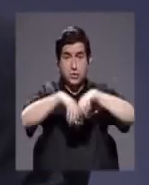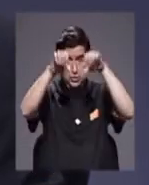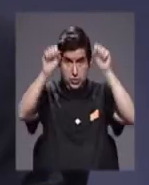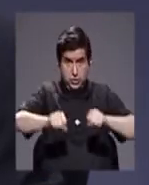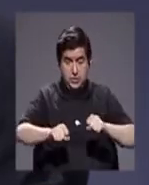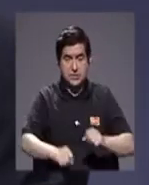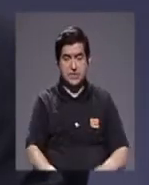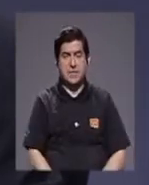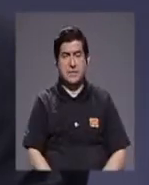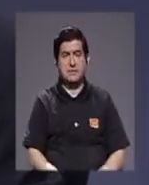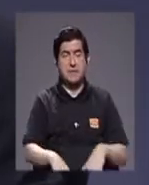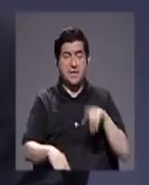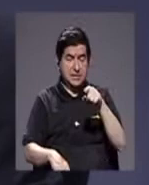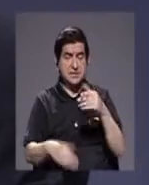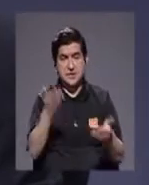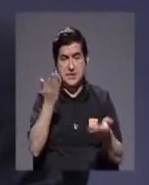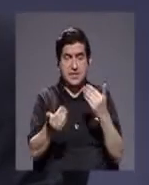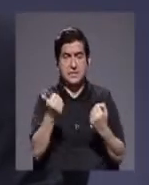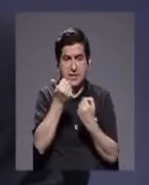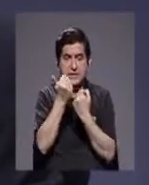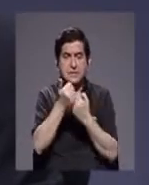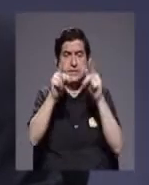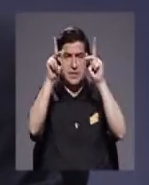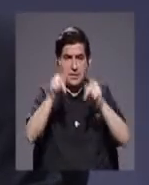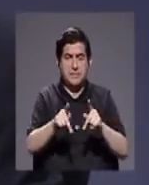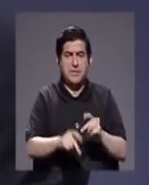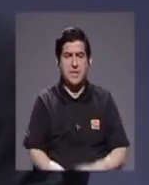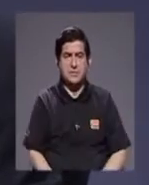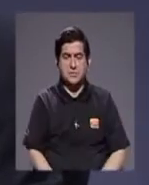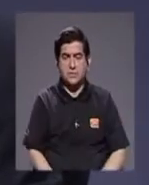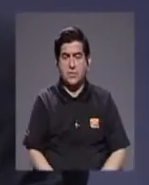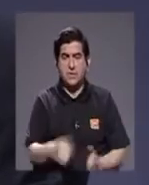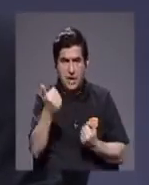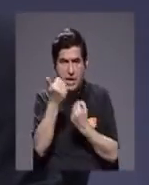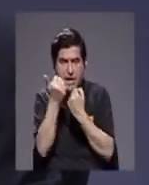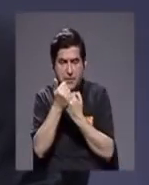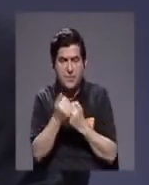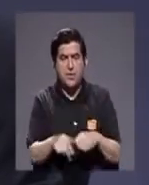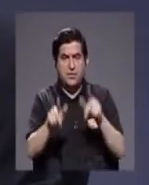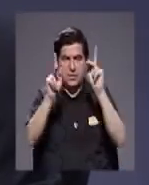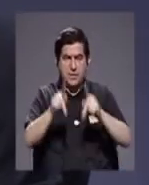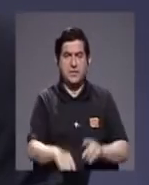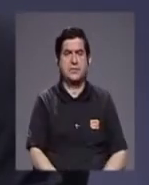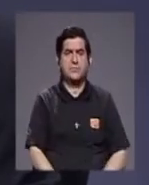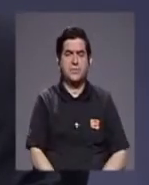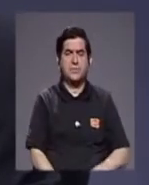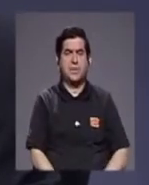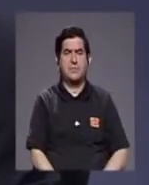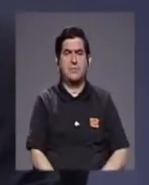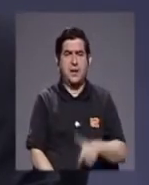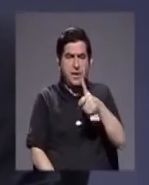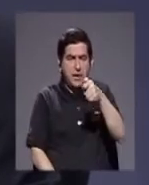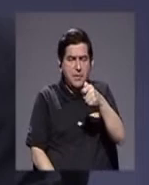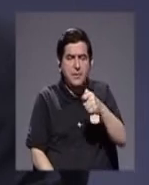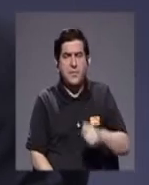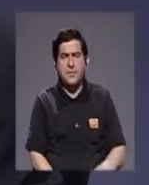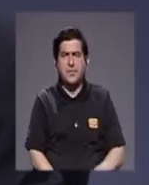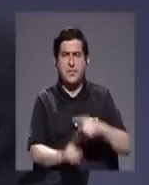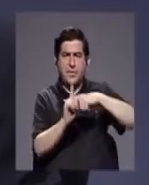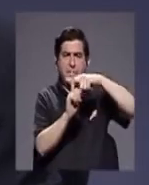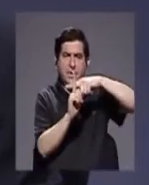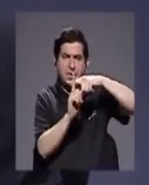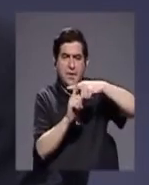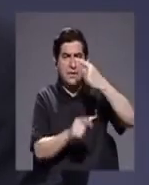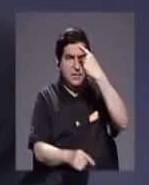son asistidos, ya sea que una persona asista al paciente para tomarse la temperatura, la presión